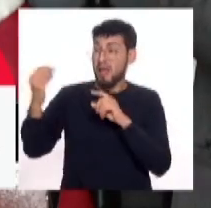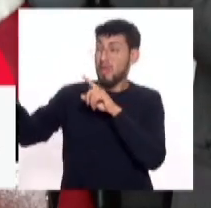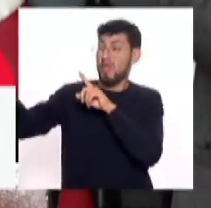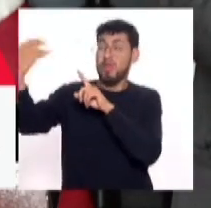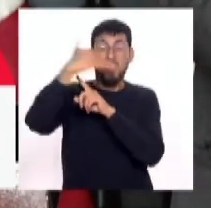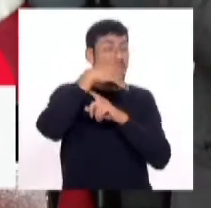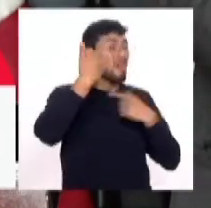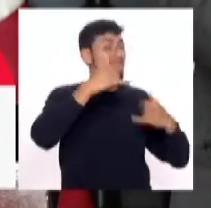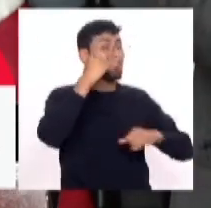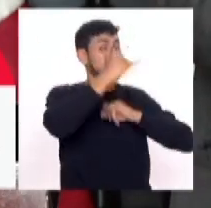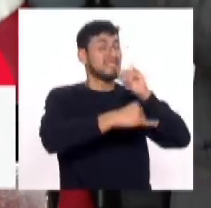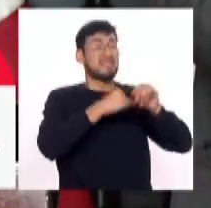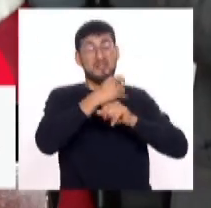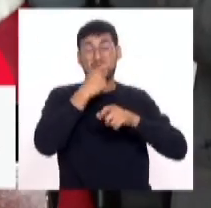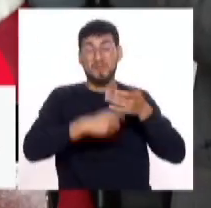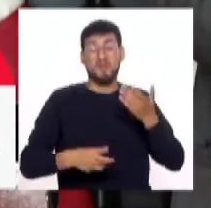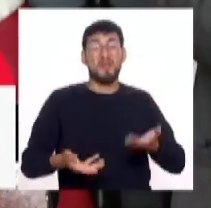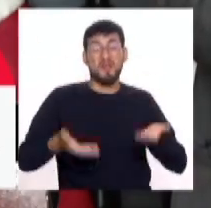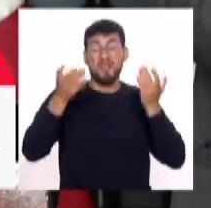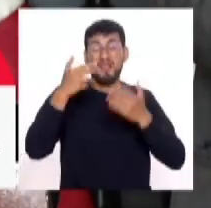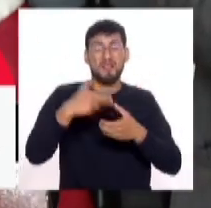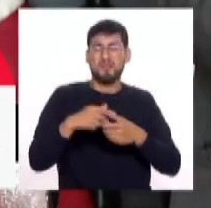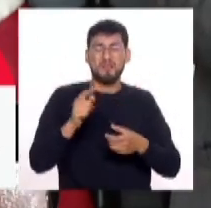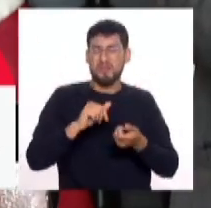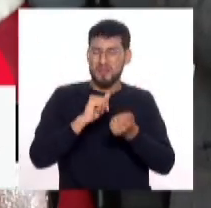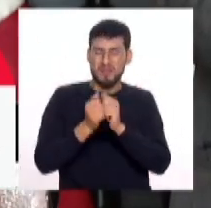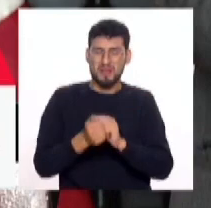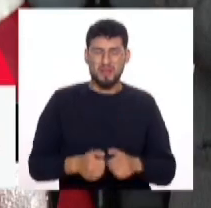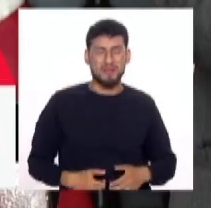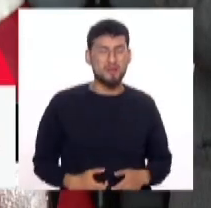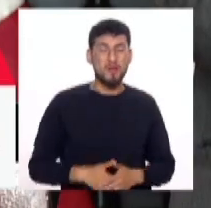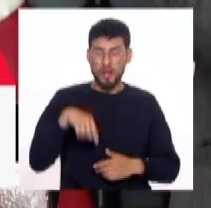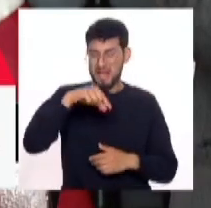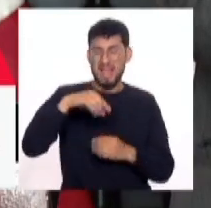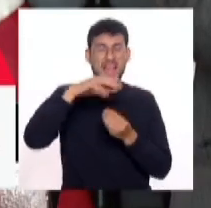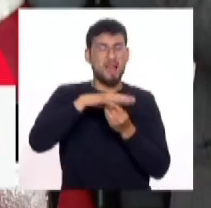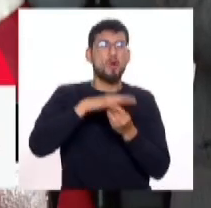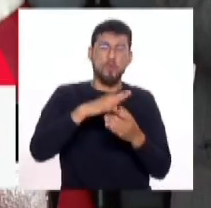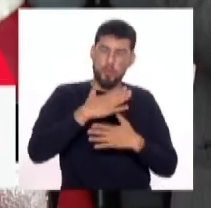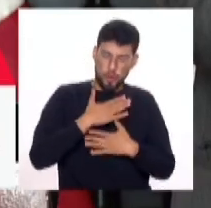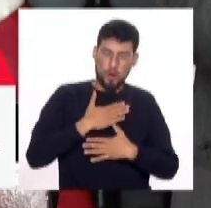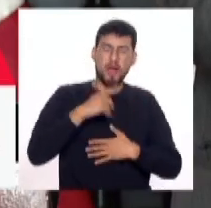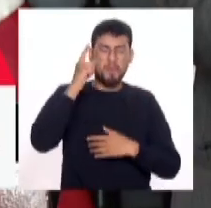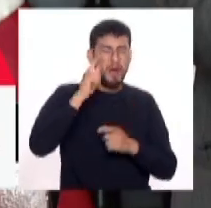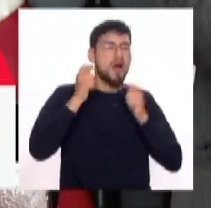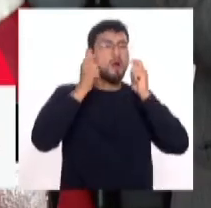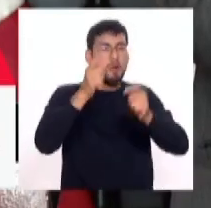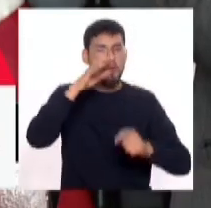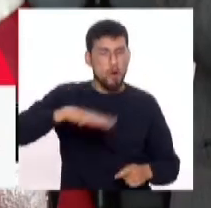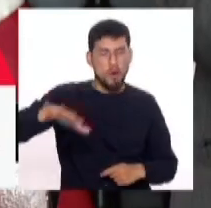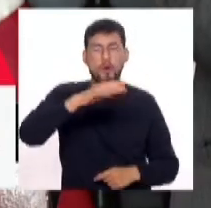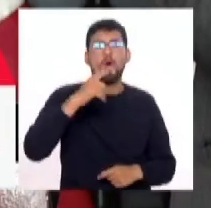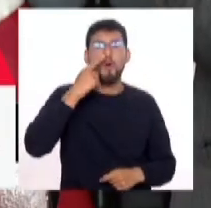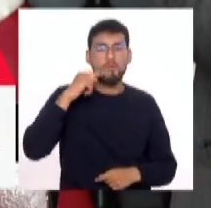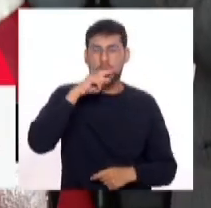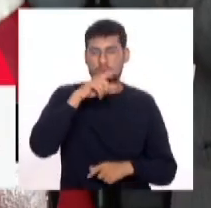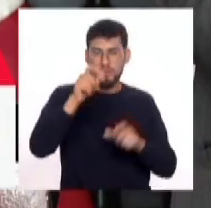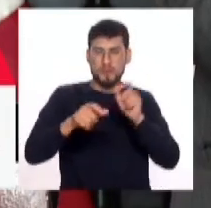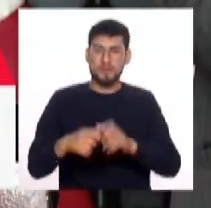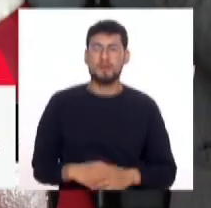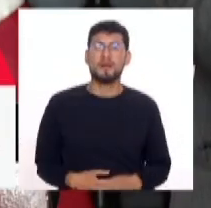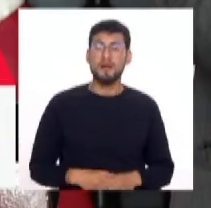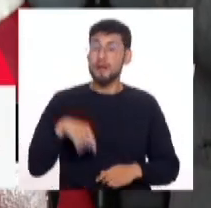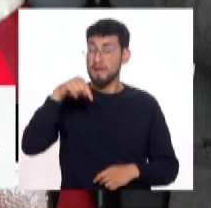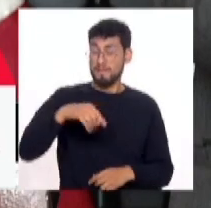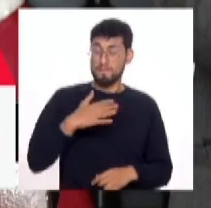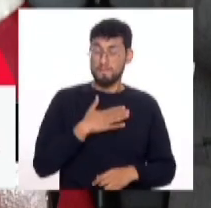los precios internacionales del petróleo. El gas es nuestro y va para los peruanos y las peruanas. Ese es el